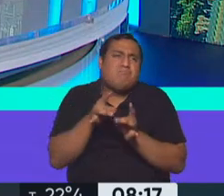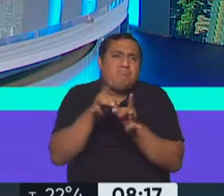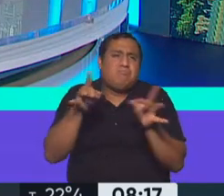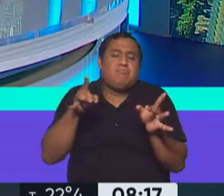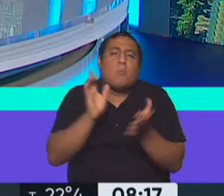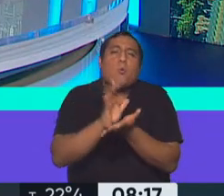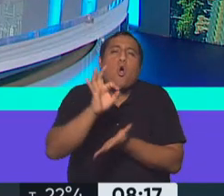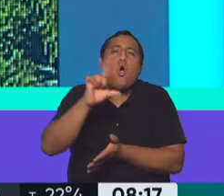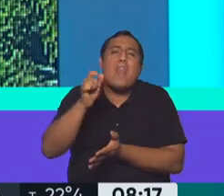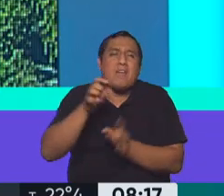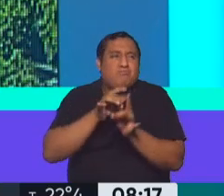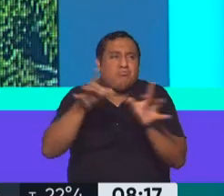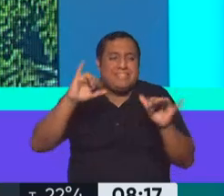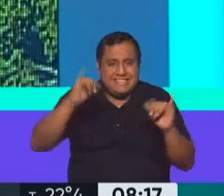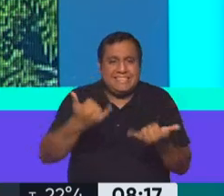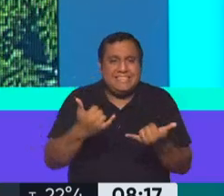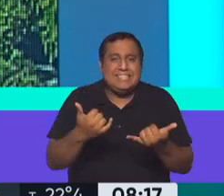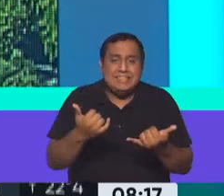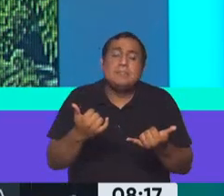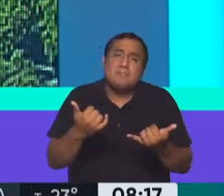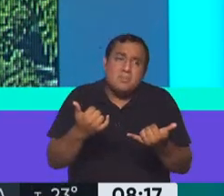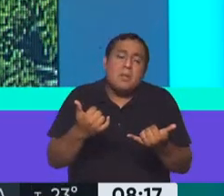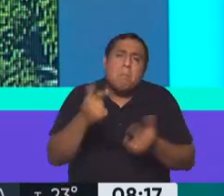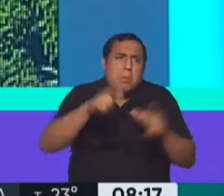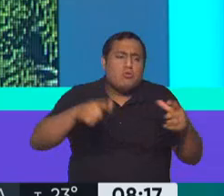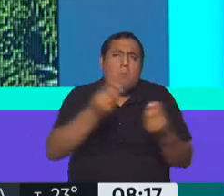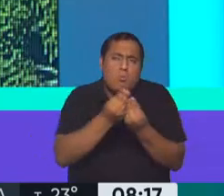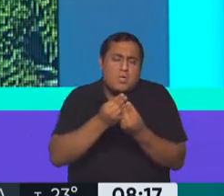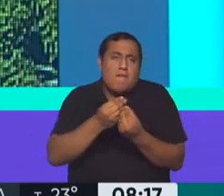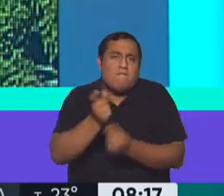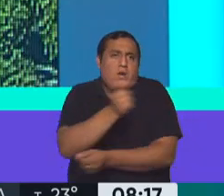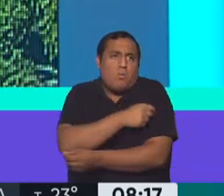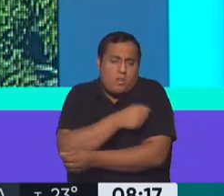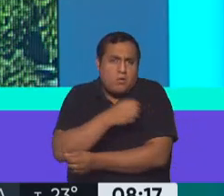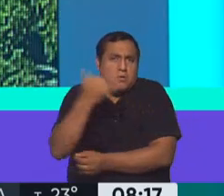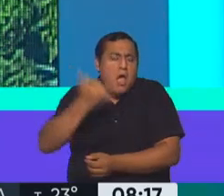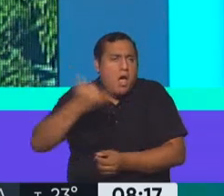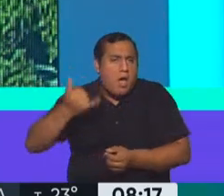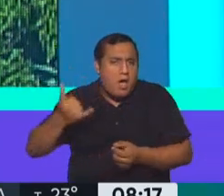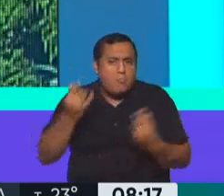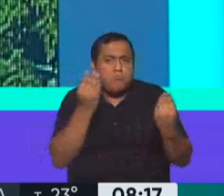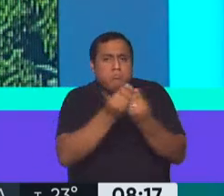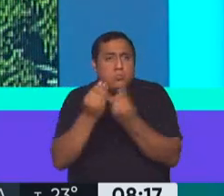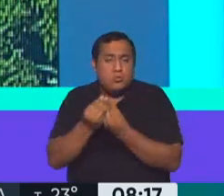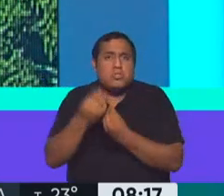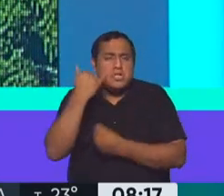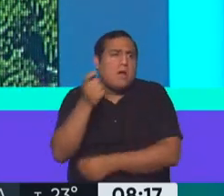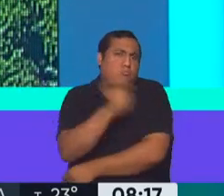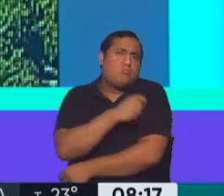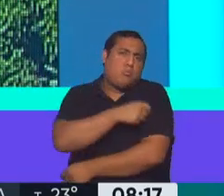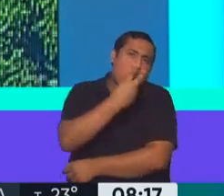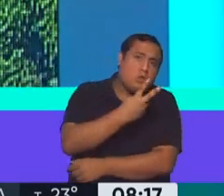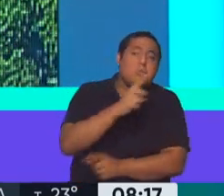una característica especial tenemos una amplia cantidad de gente vacunada tenemos un alto porcentaje de vacunación en el país con dos doses